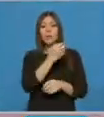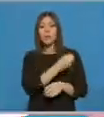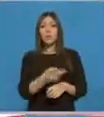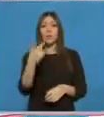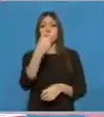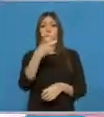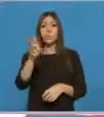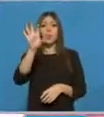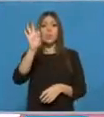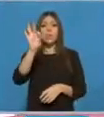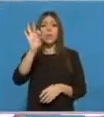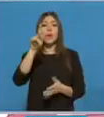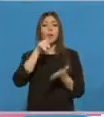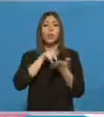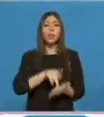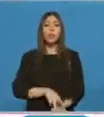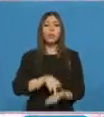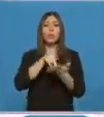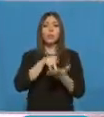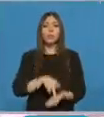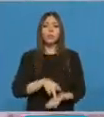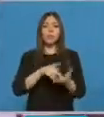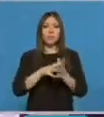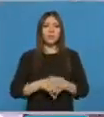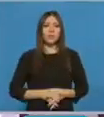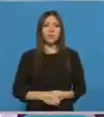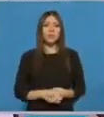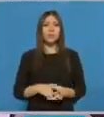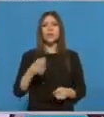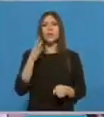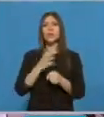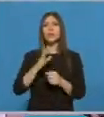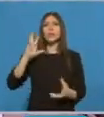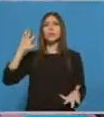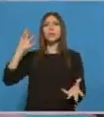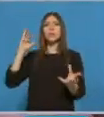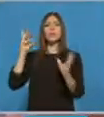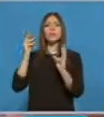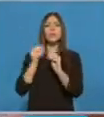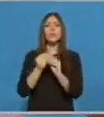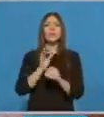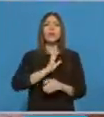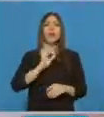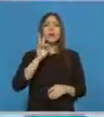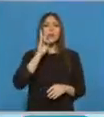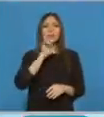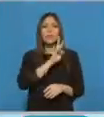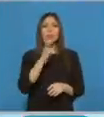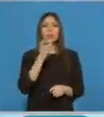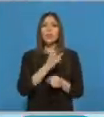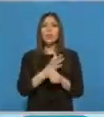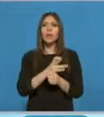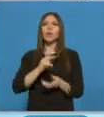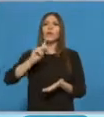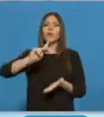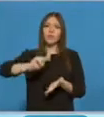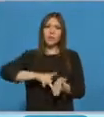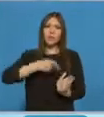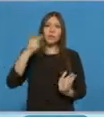toneladas. Ya después de hacer desafortunadamente el recuento de los daños, hemos visto que